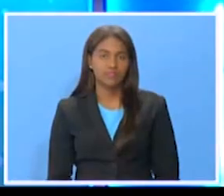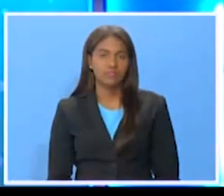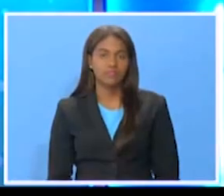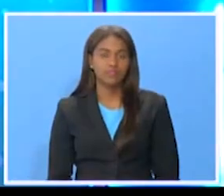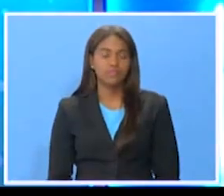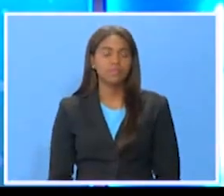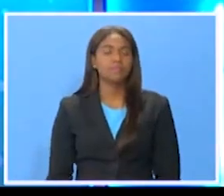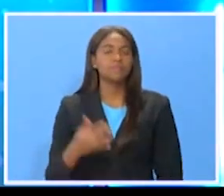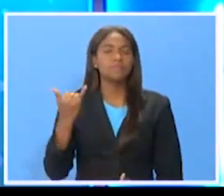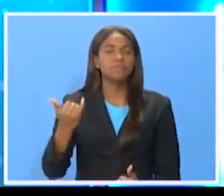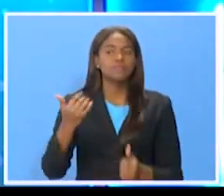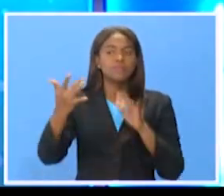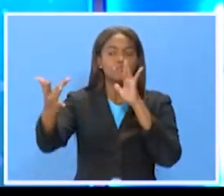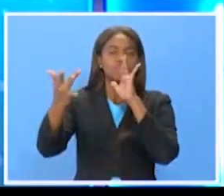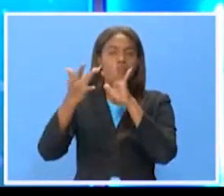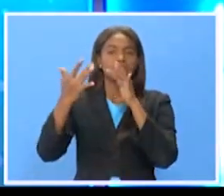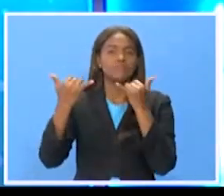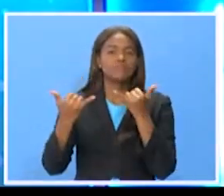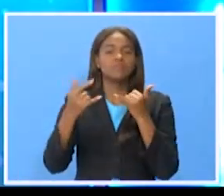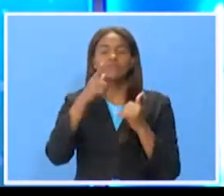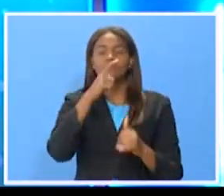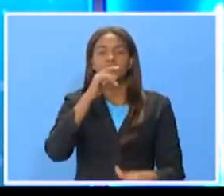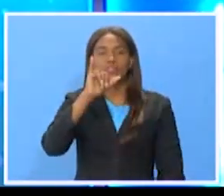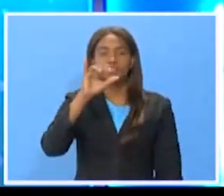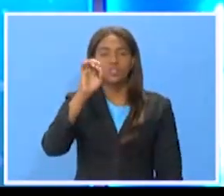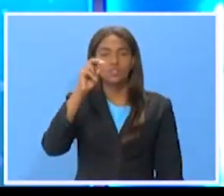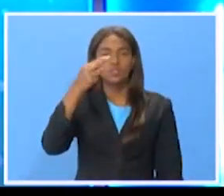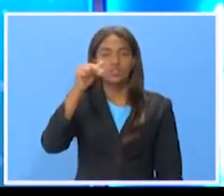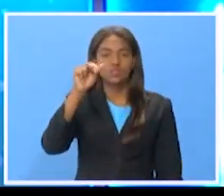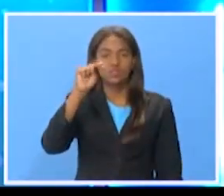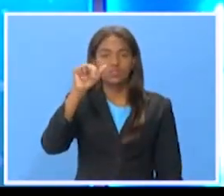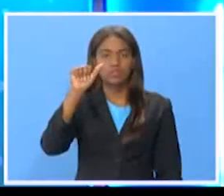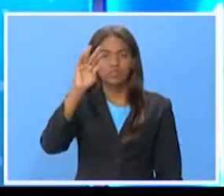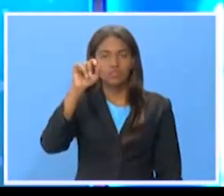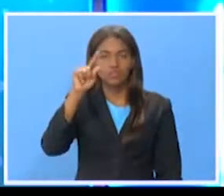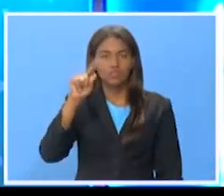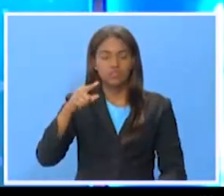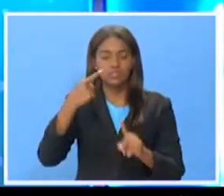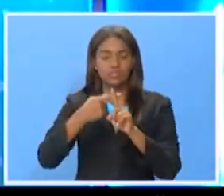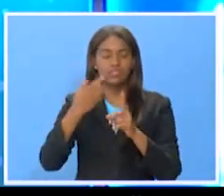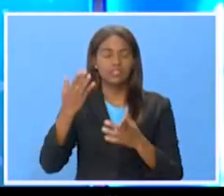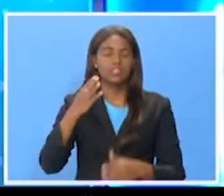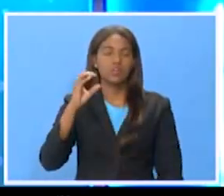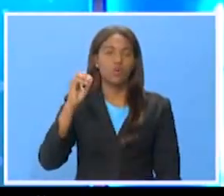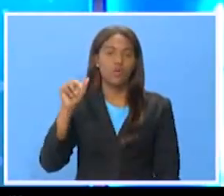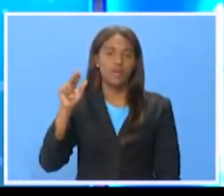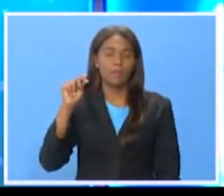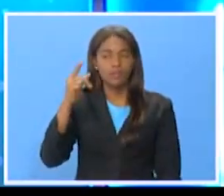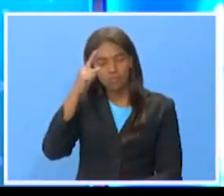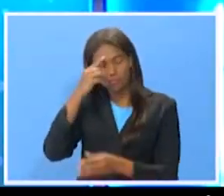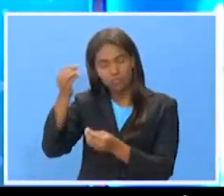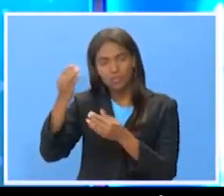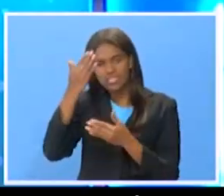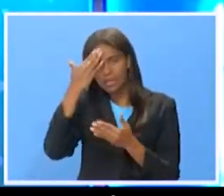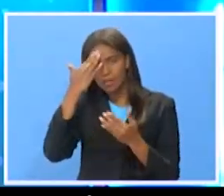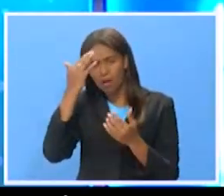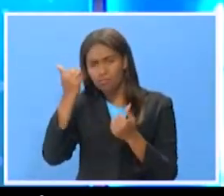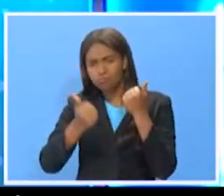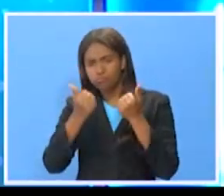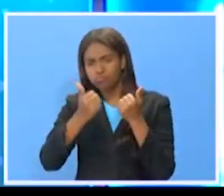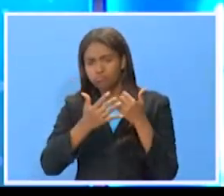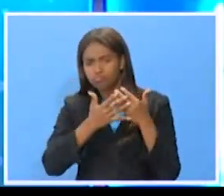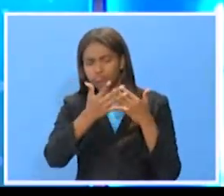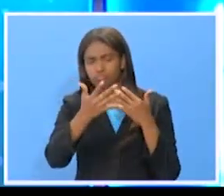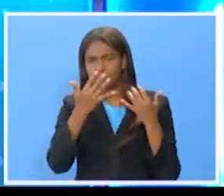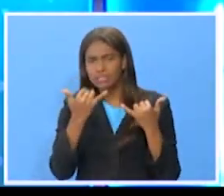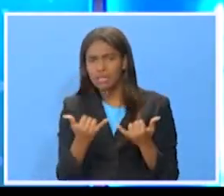Amigos, y vamos a conectar en directo con nuestra compañera Joanna Váez desde la Oficina Nacional de Meteorología para saber cómo estarán las condiciones